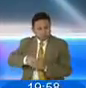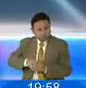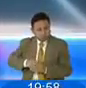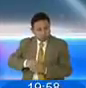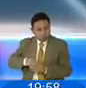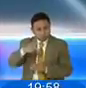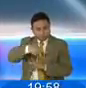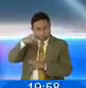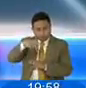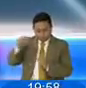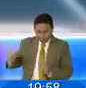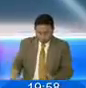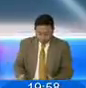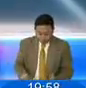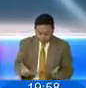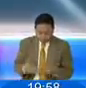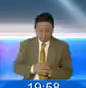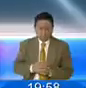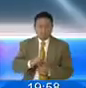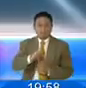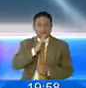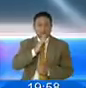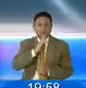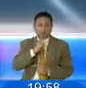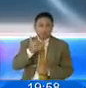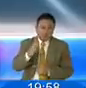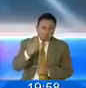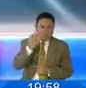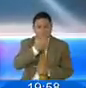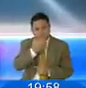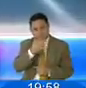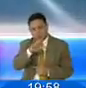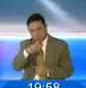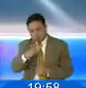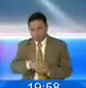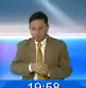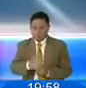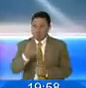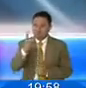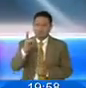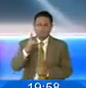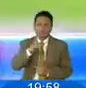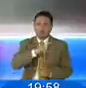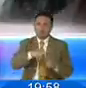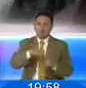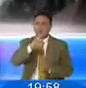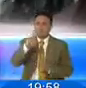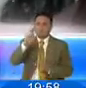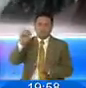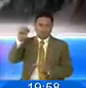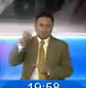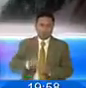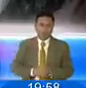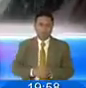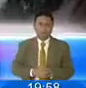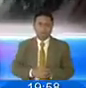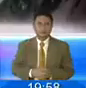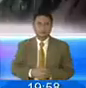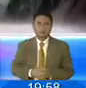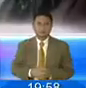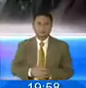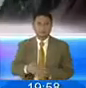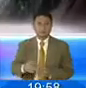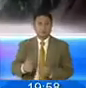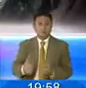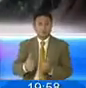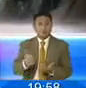del guagua pichincha. Es agua tibia, se podría decir, está a unos 18 a 22 grados y es